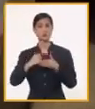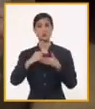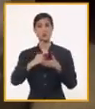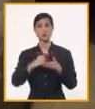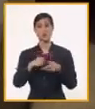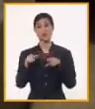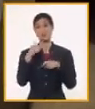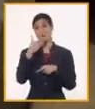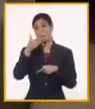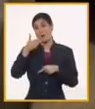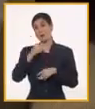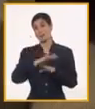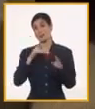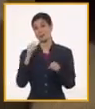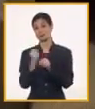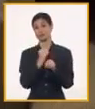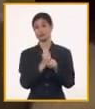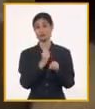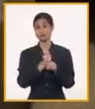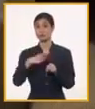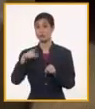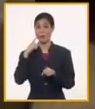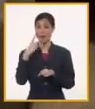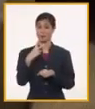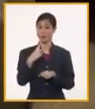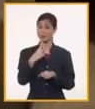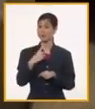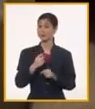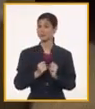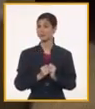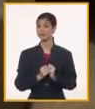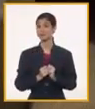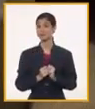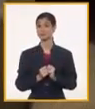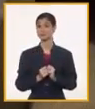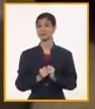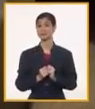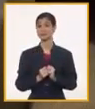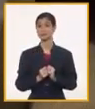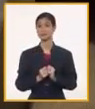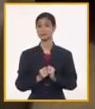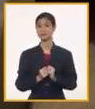calidad en los indicadores de salud pública,